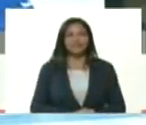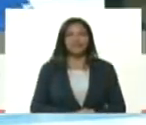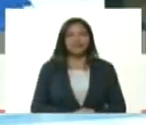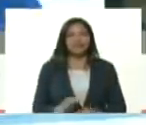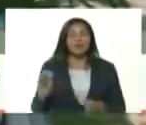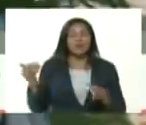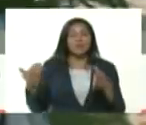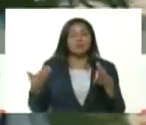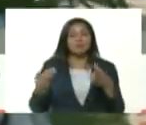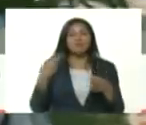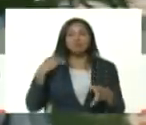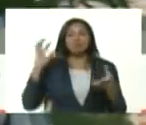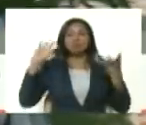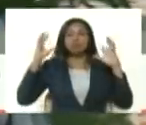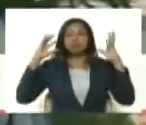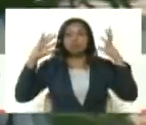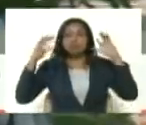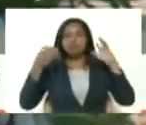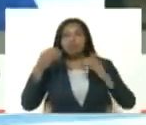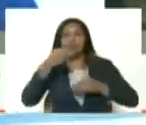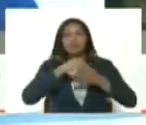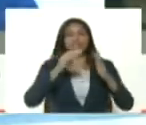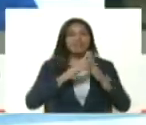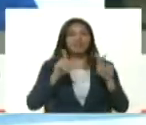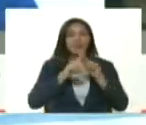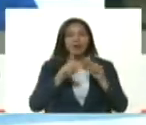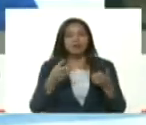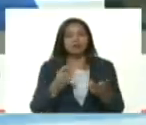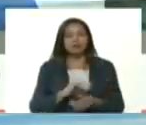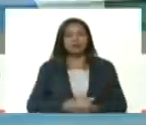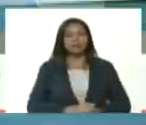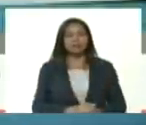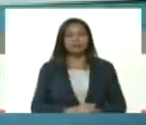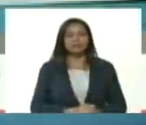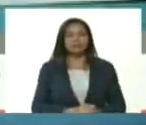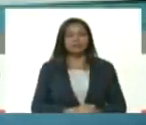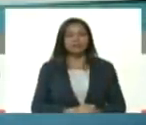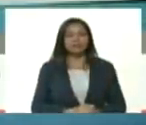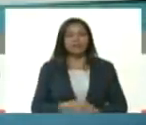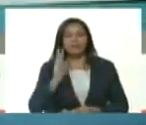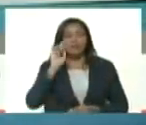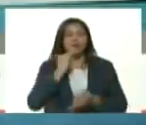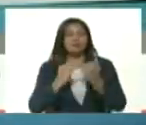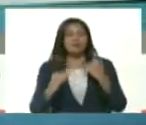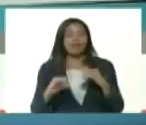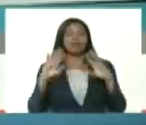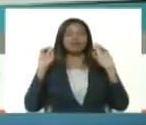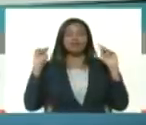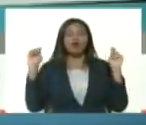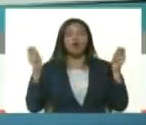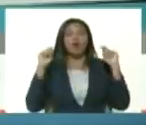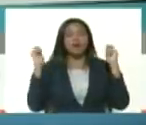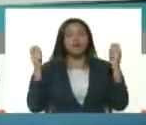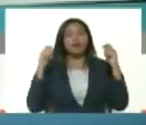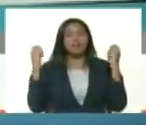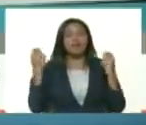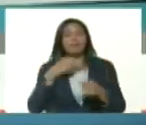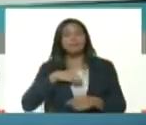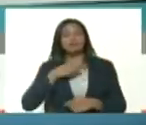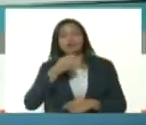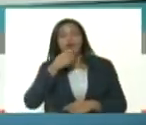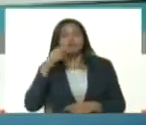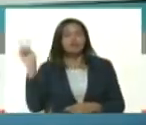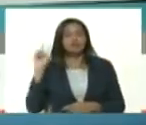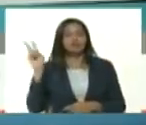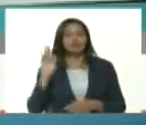daños colaterales de la cuarentena. Bueno, estamos llegando al final de esta jornada de la misión Venezuela